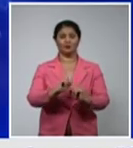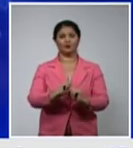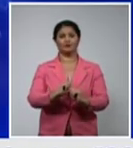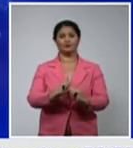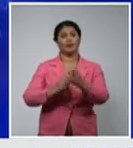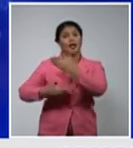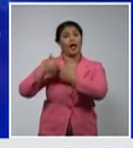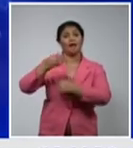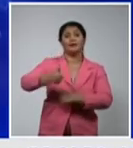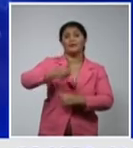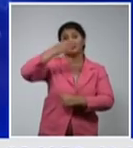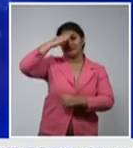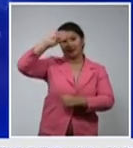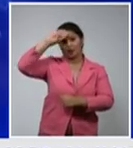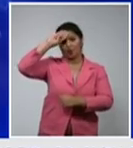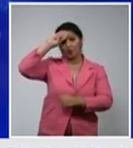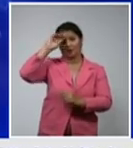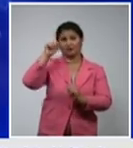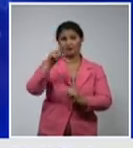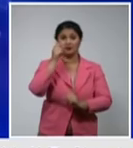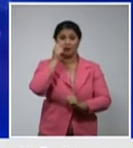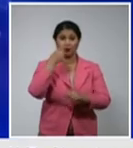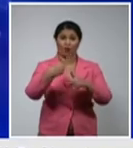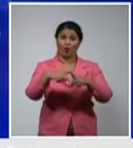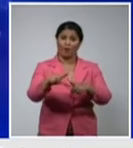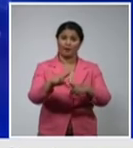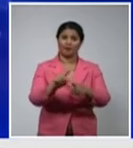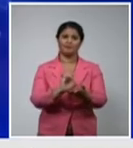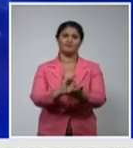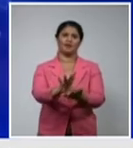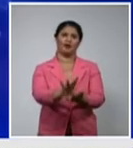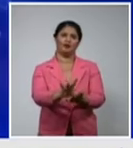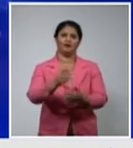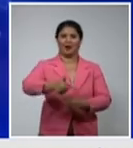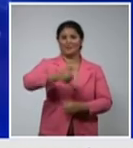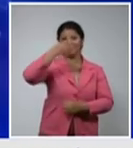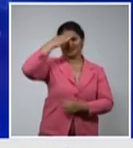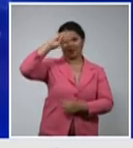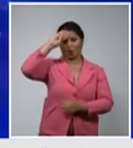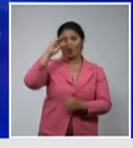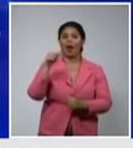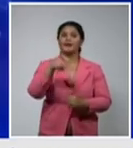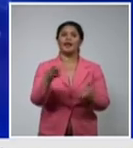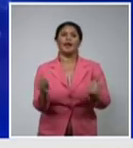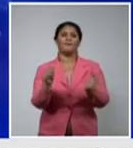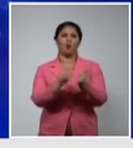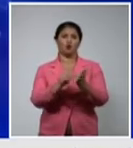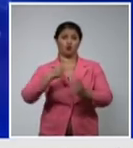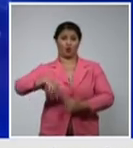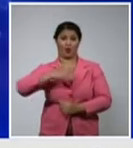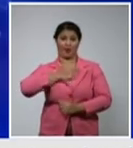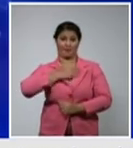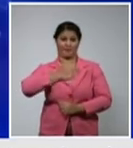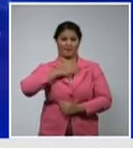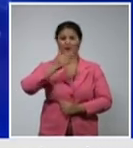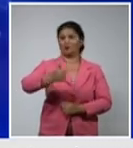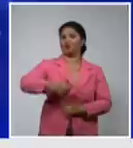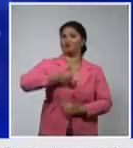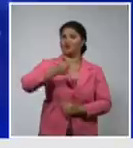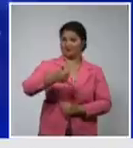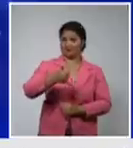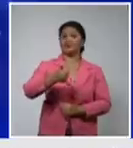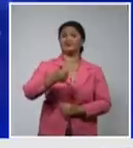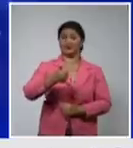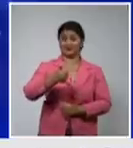el pueblo de Cuba. Y realmente ese golpe que se efectuó